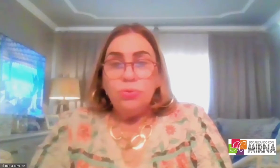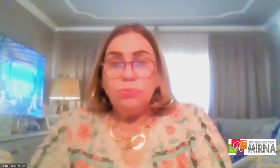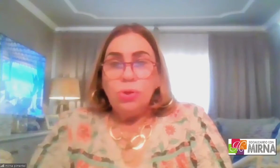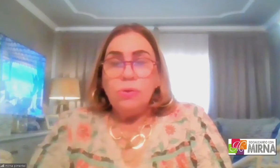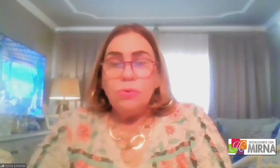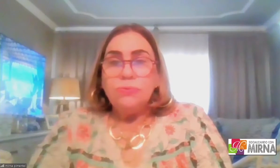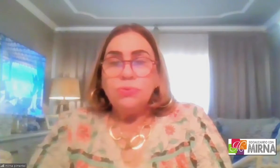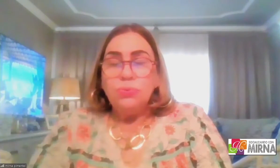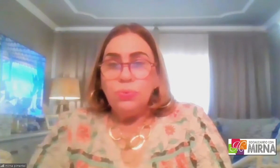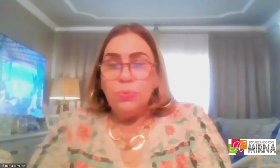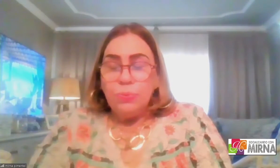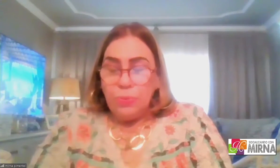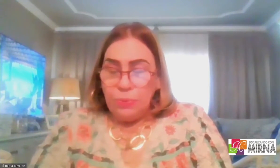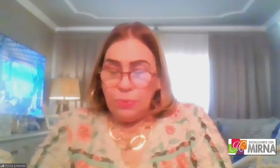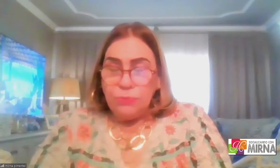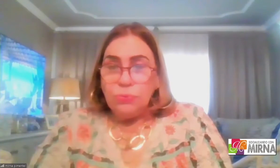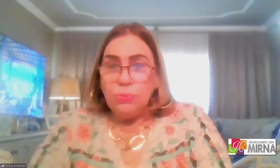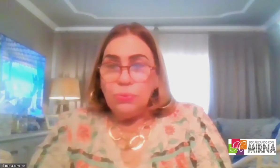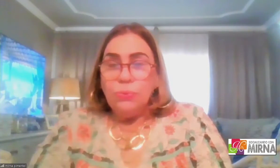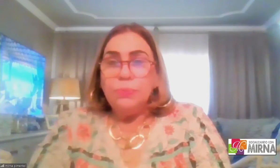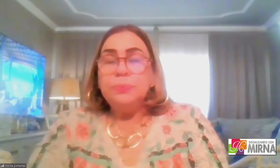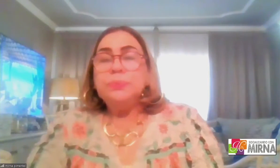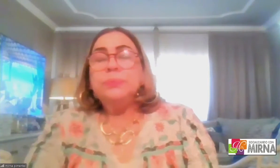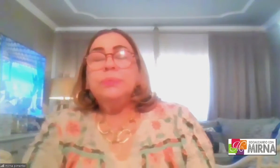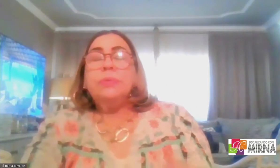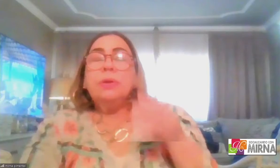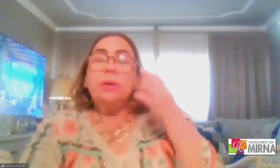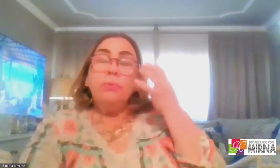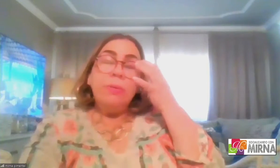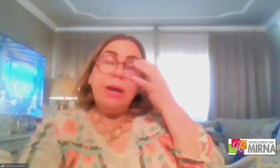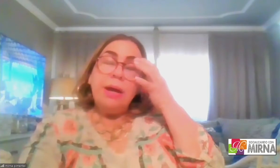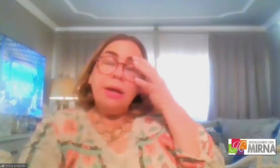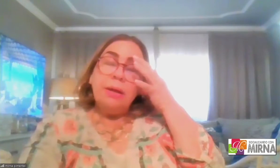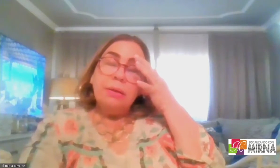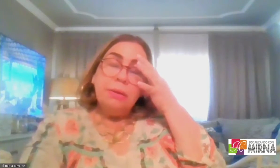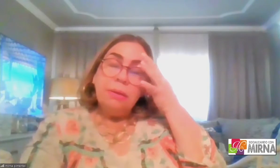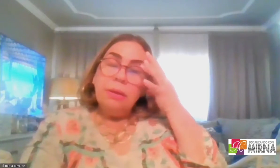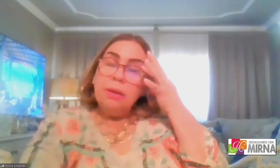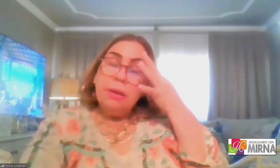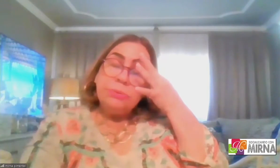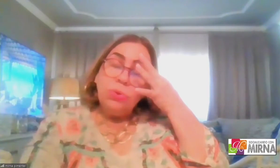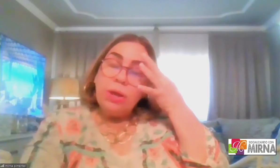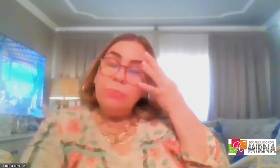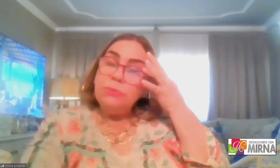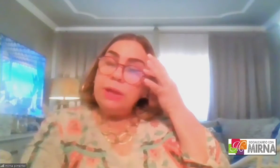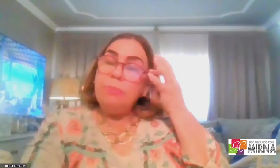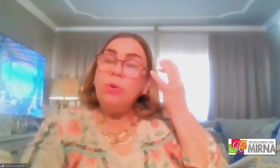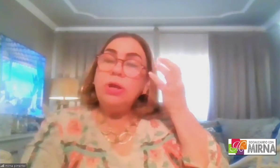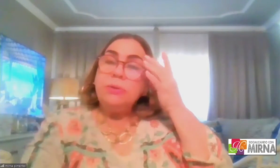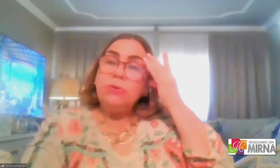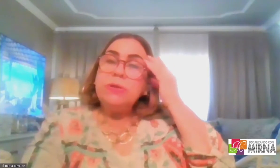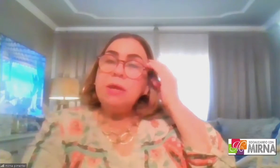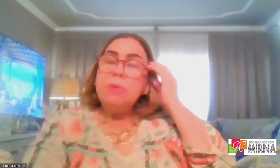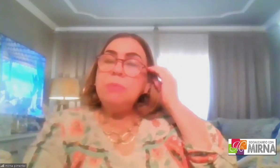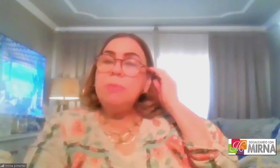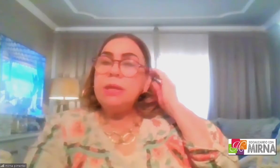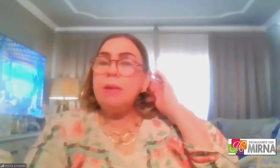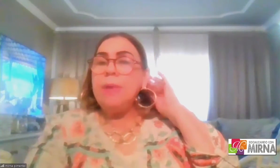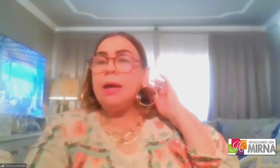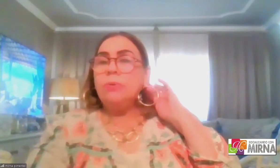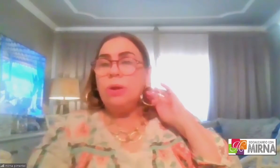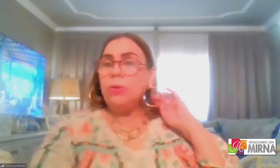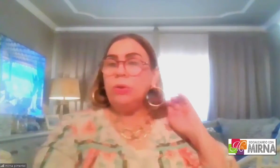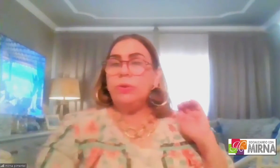hablarle de John Dro con su nueva... Tócame un tambor, y entonces ahí mismo